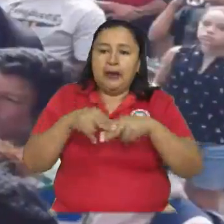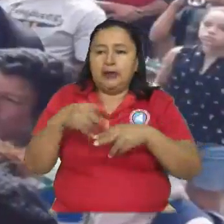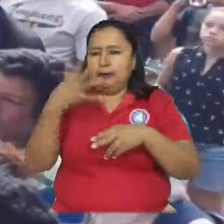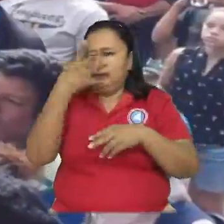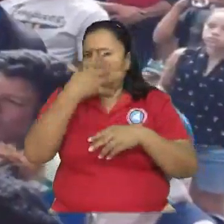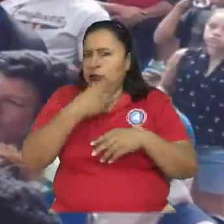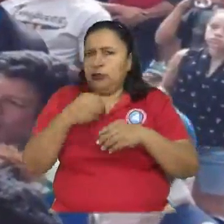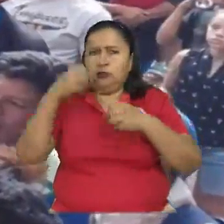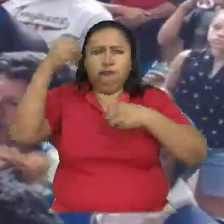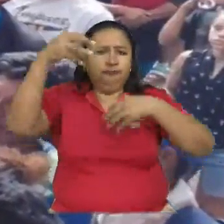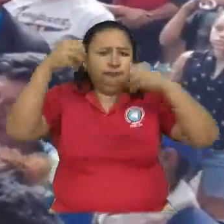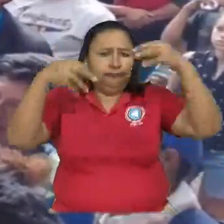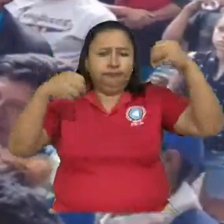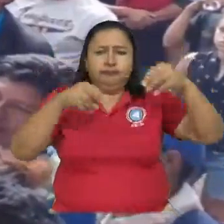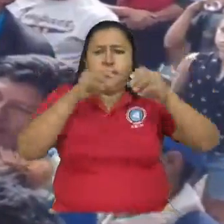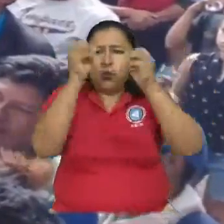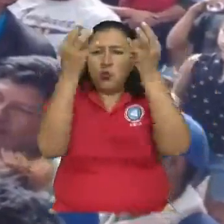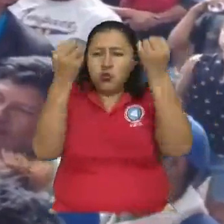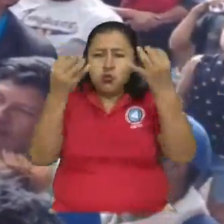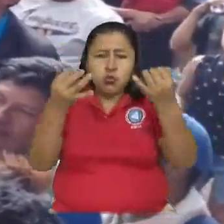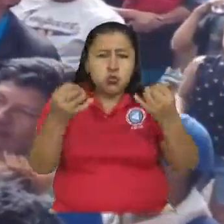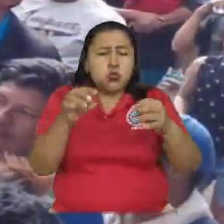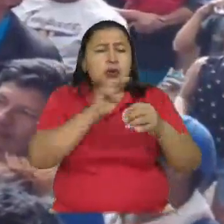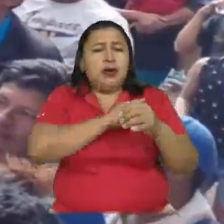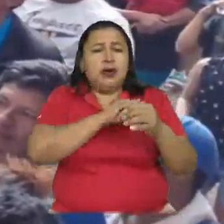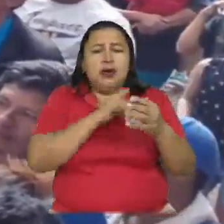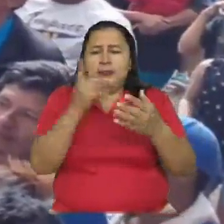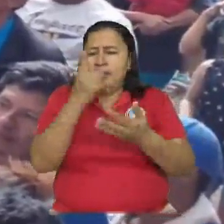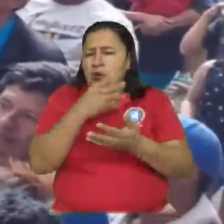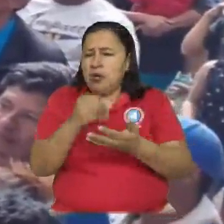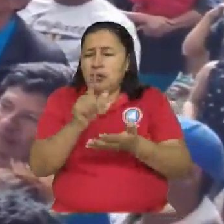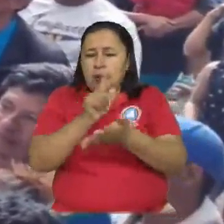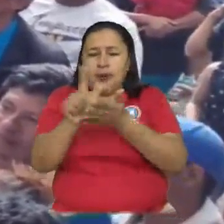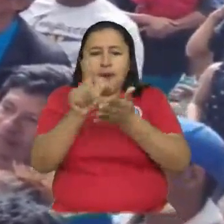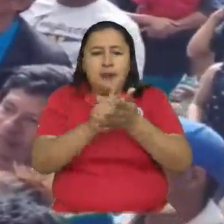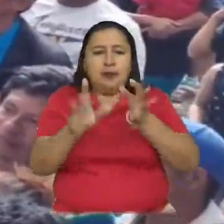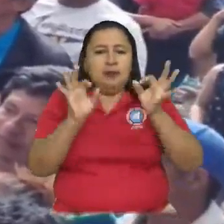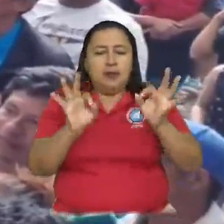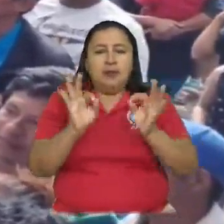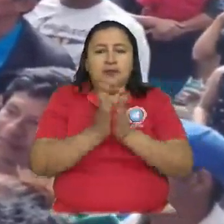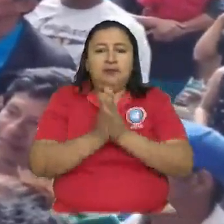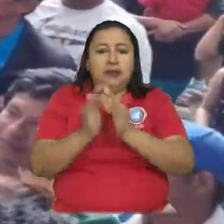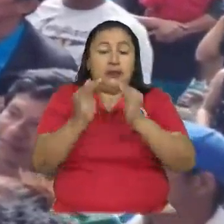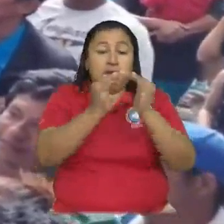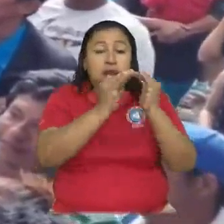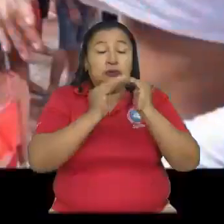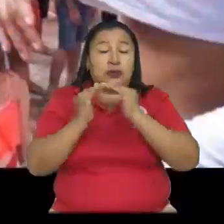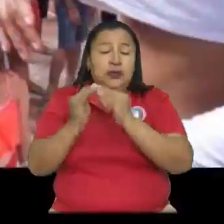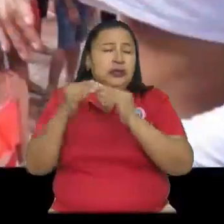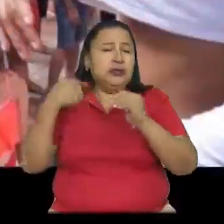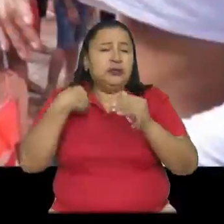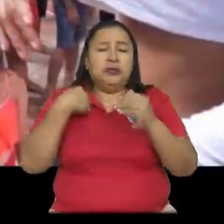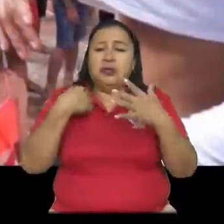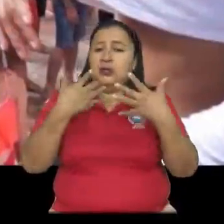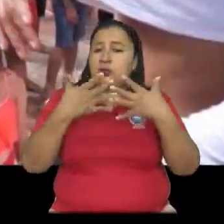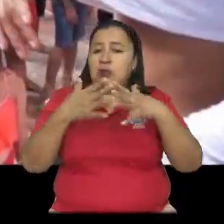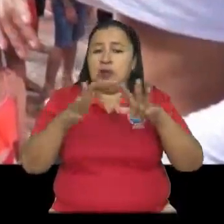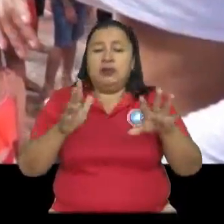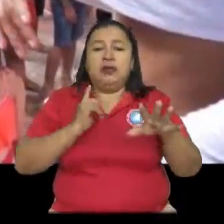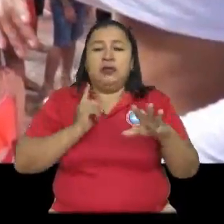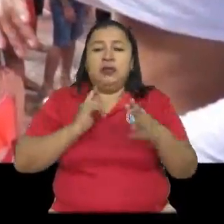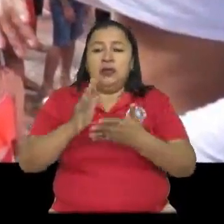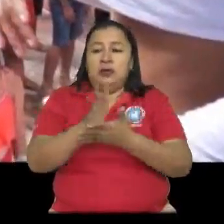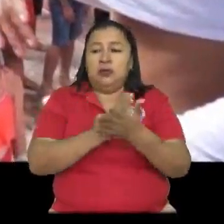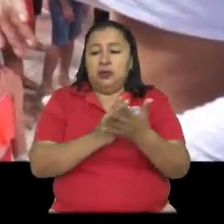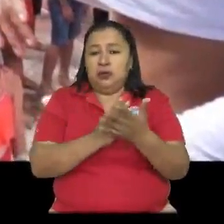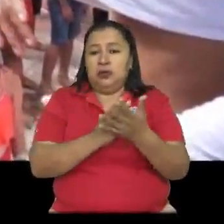perfectamente alumbrados, decorados, limpios. Bueno, las ciudades que naturalmente tienen algún tipo